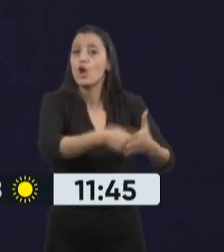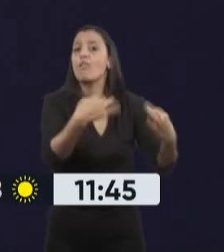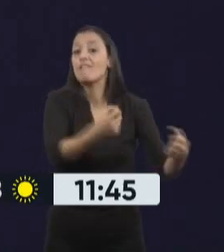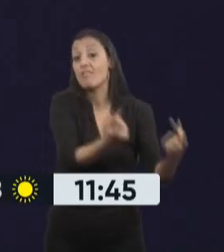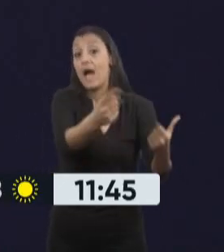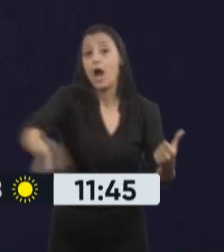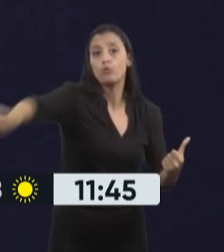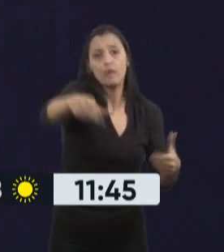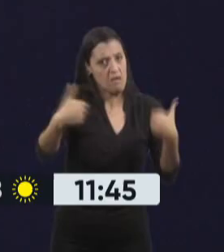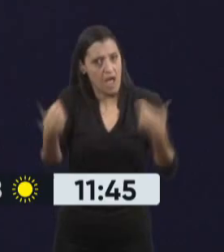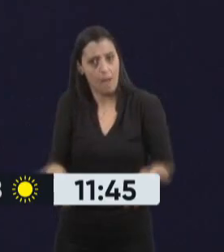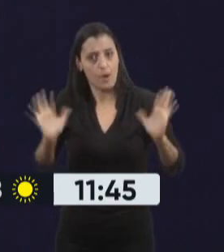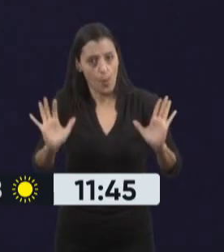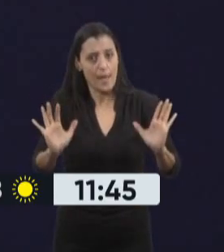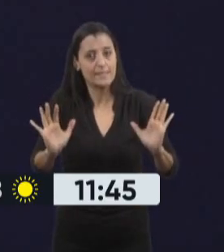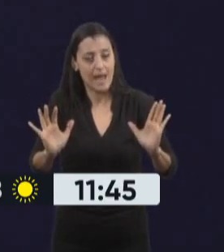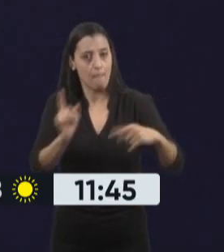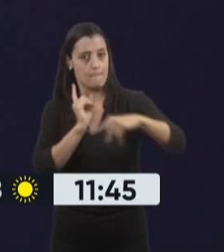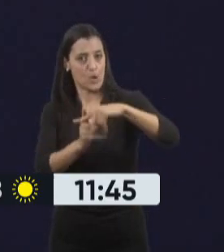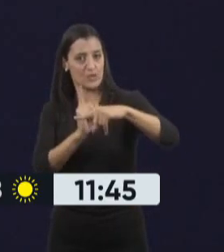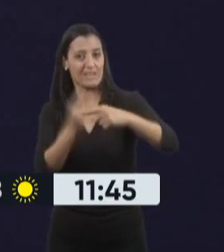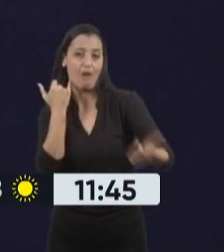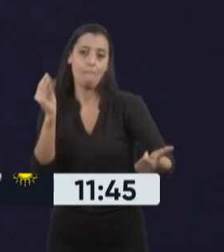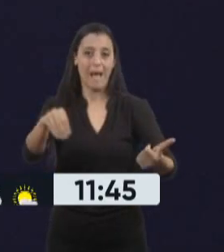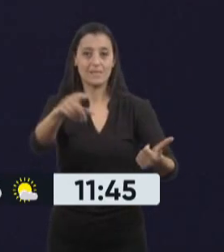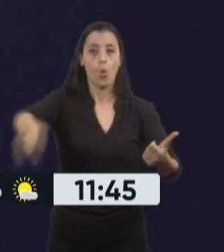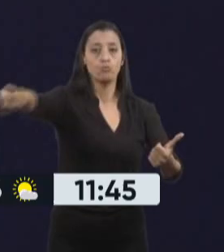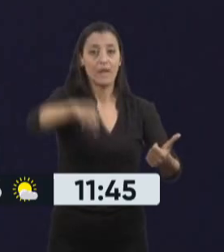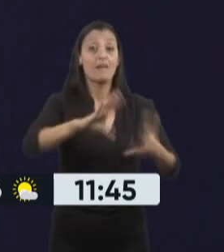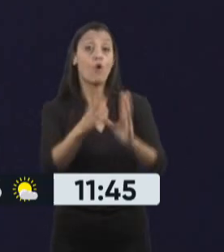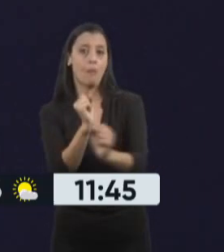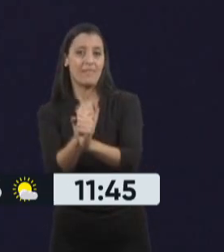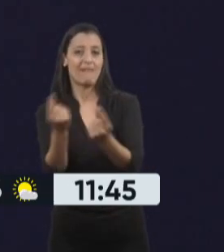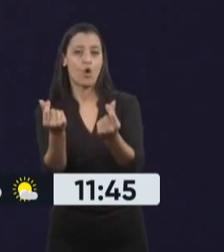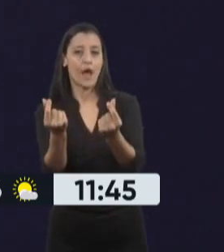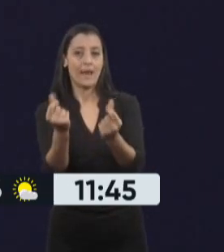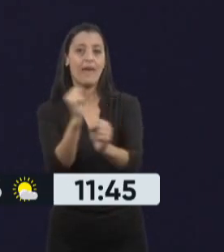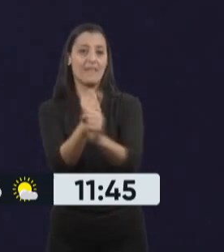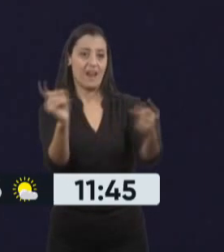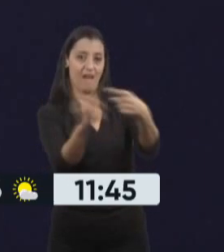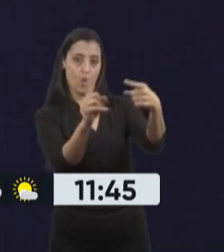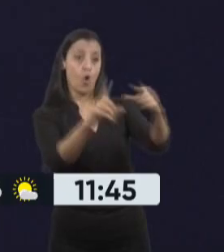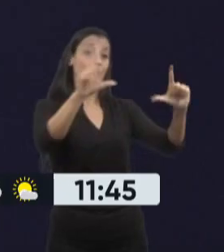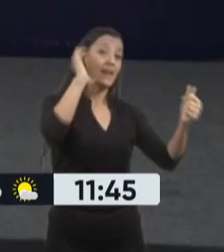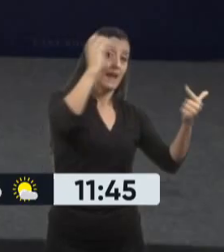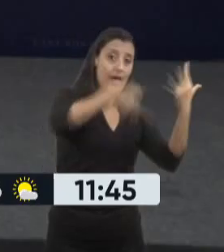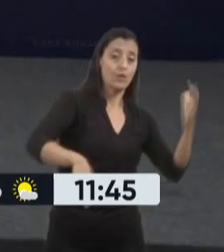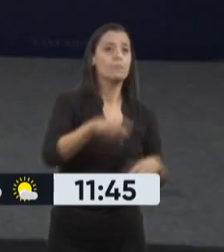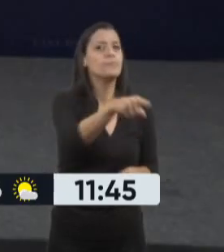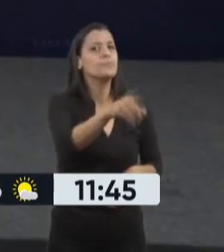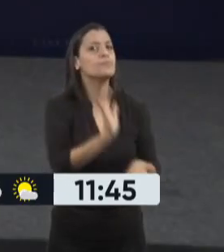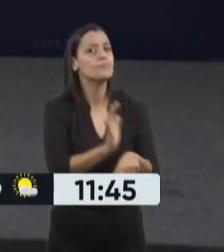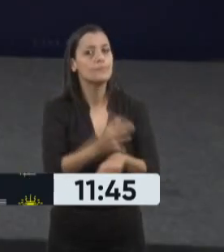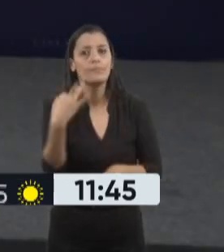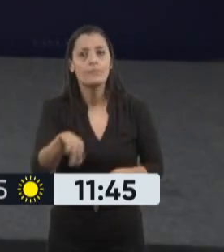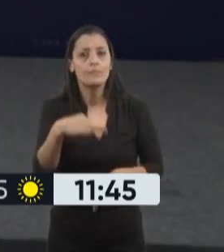dé una ventaja adicional en cuestiones de relaciones laborales con el medio. Eso obliga a un blanqueamiento de